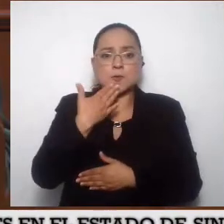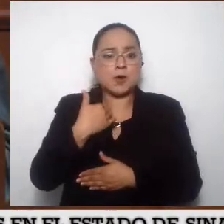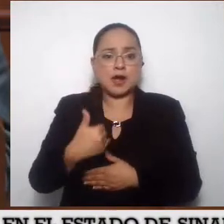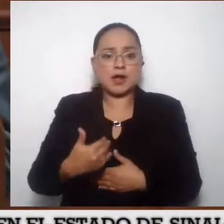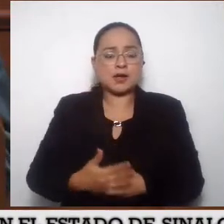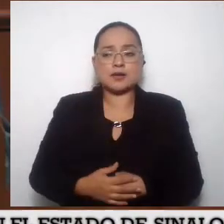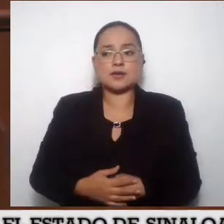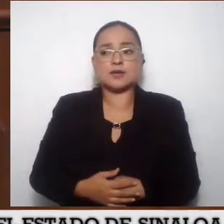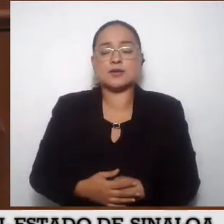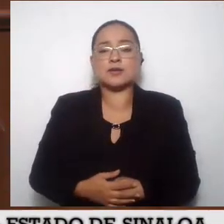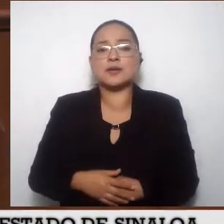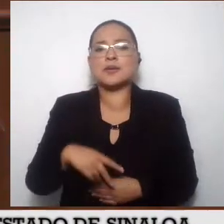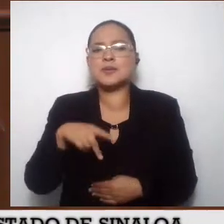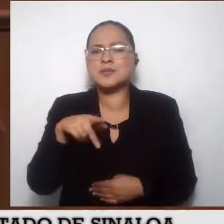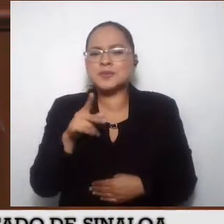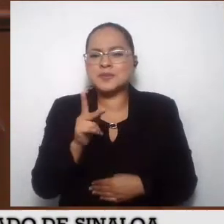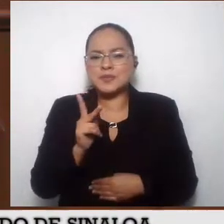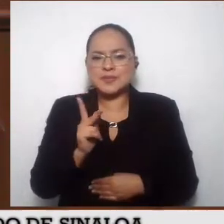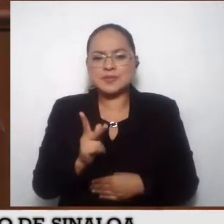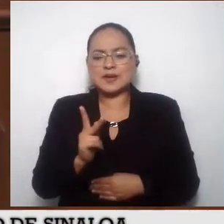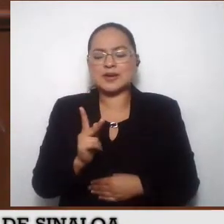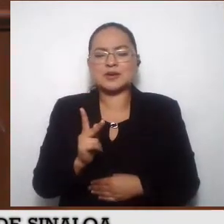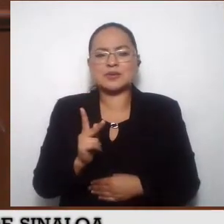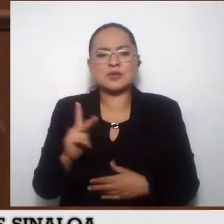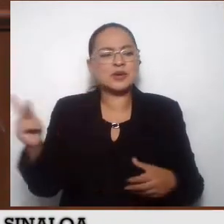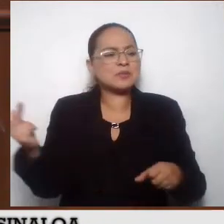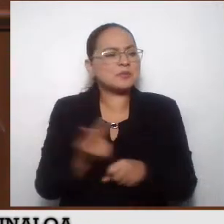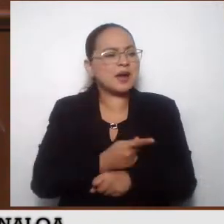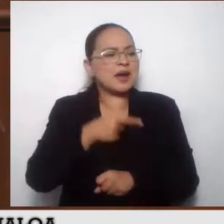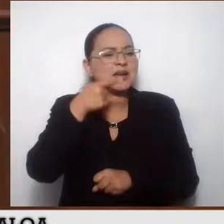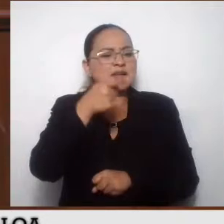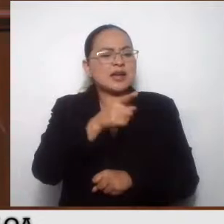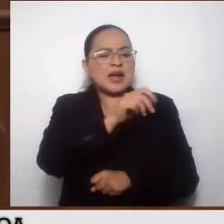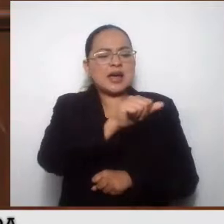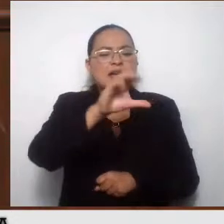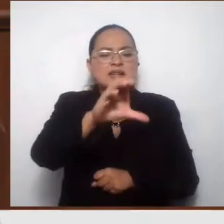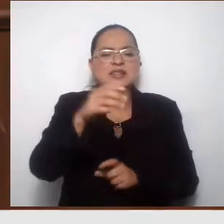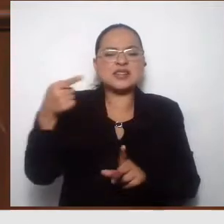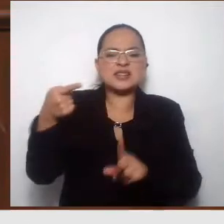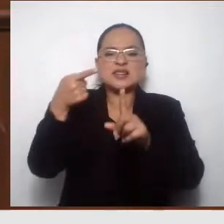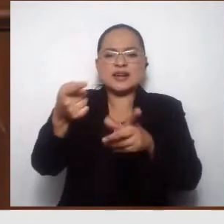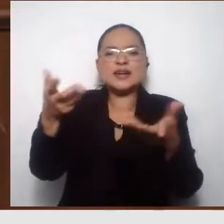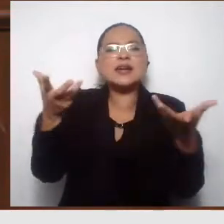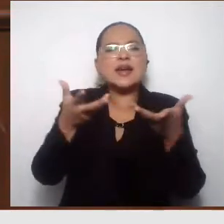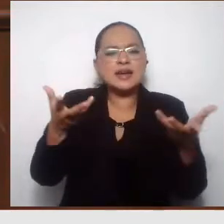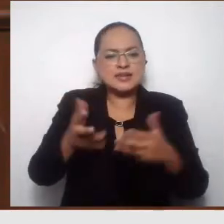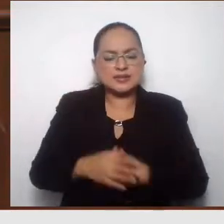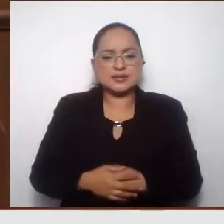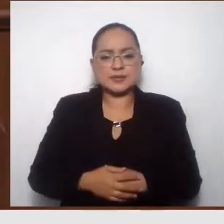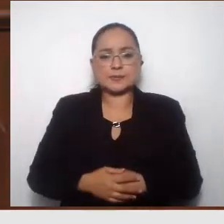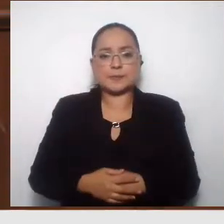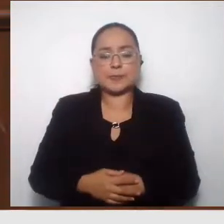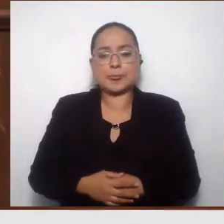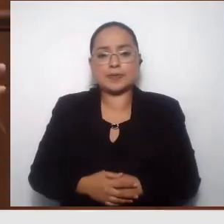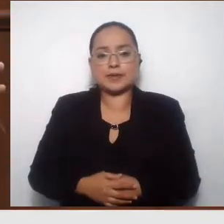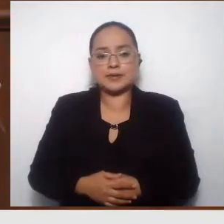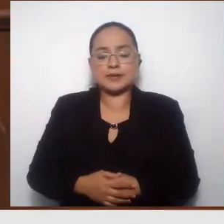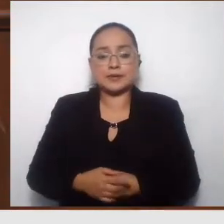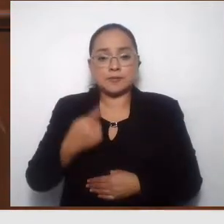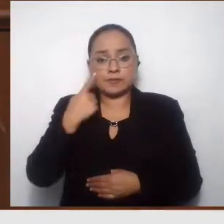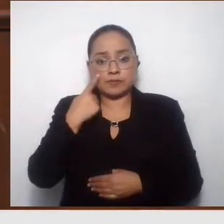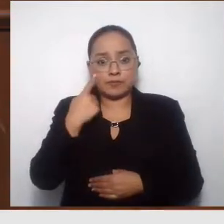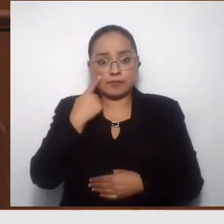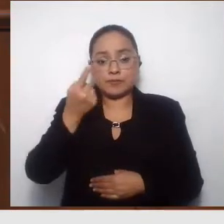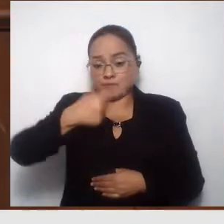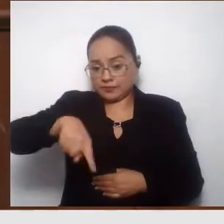Pero ¿qué hacen las asociaciones civiles? ¿Qué fin tienen? Miren, ustedes saben bien